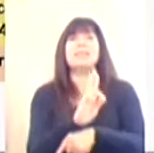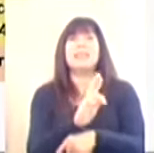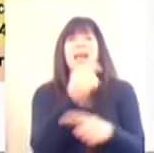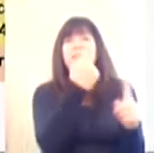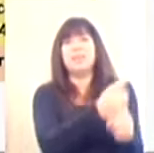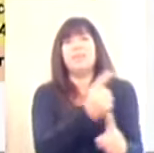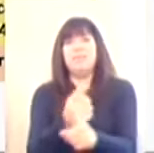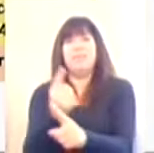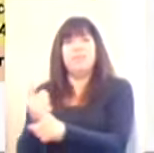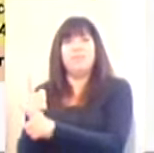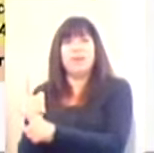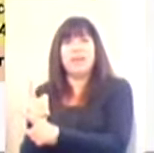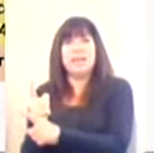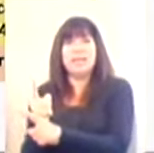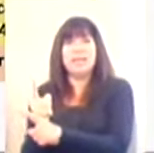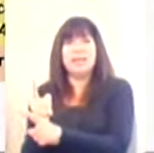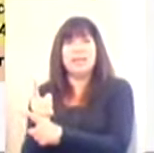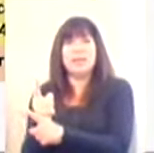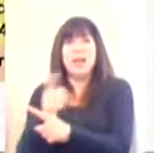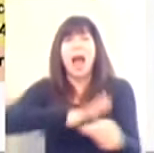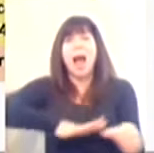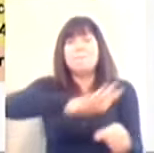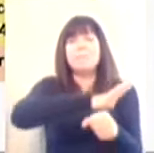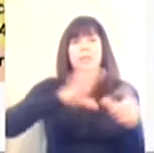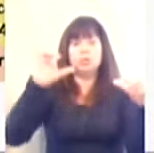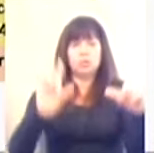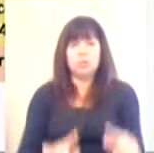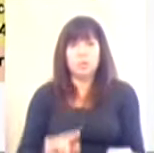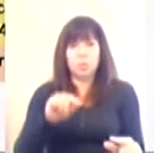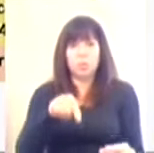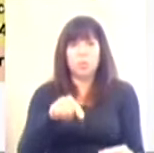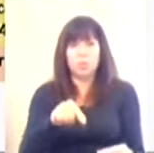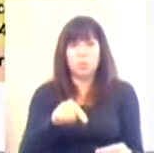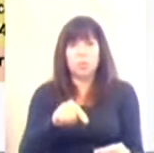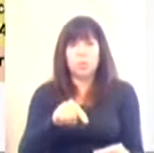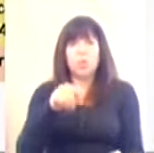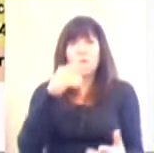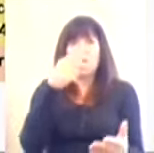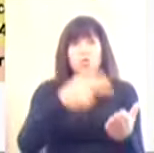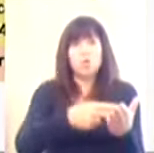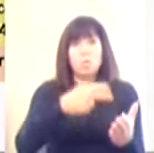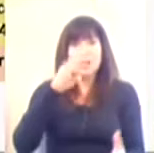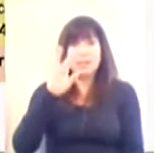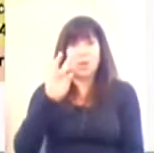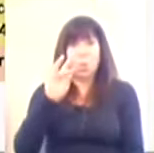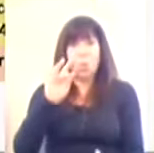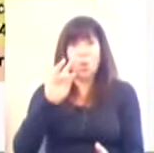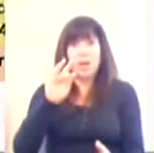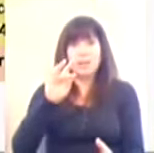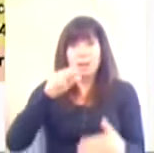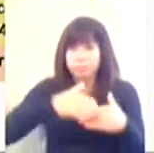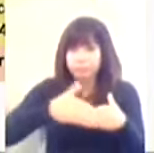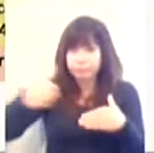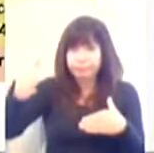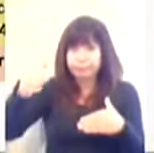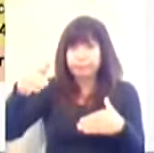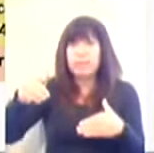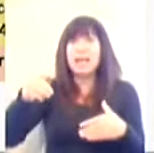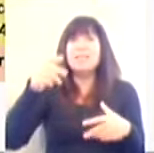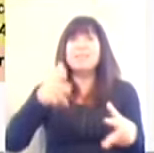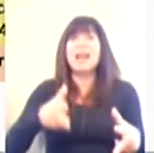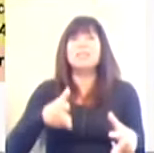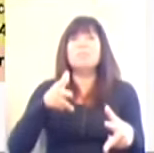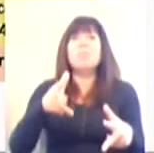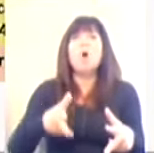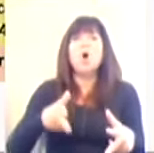distintos ámbitos de reducción, donde al 2050 el transporte va a ser la principal fuente de reducción,